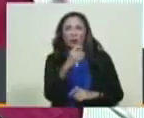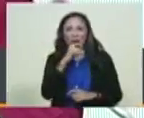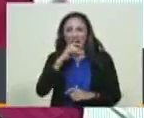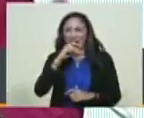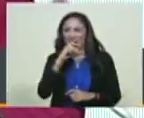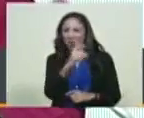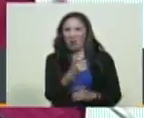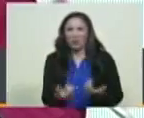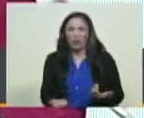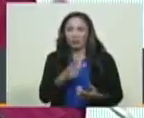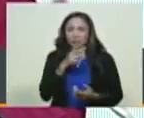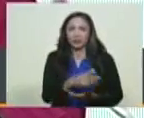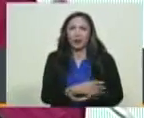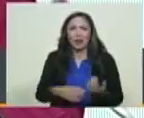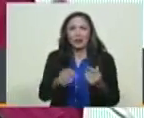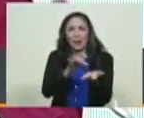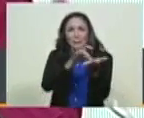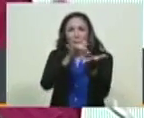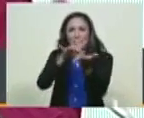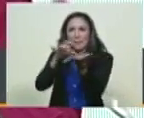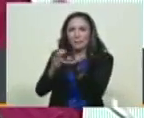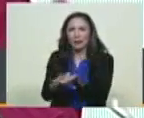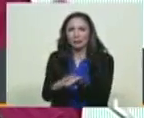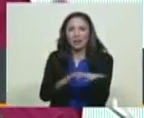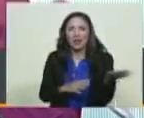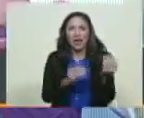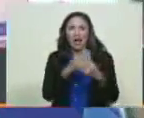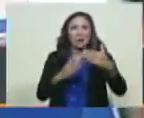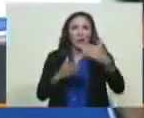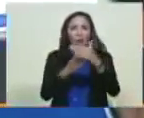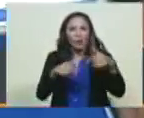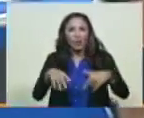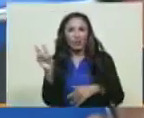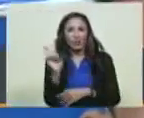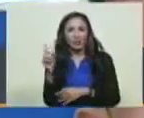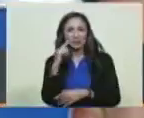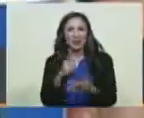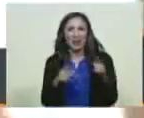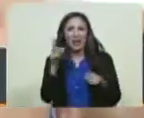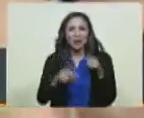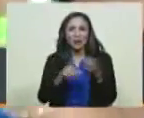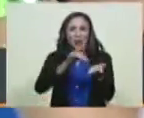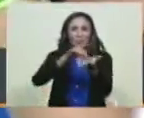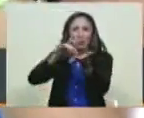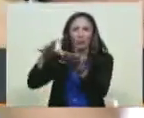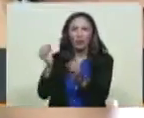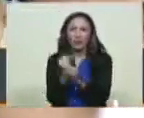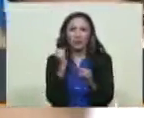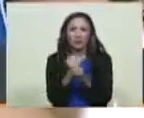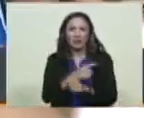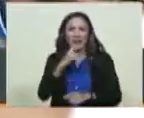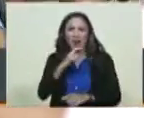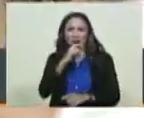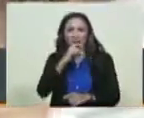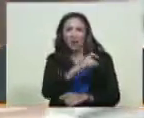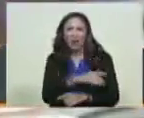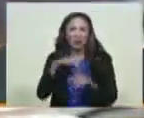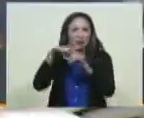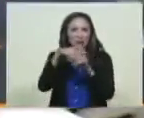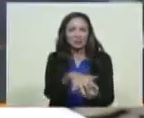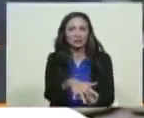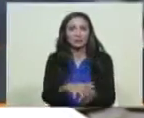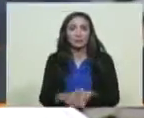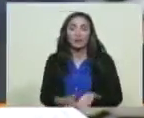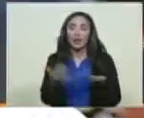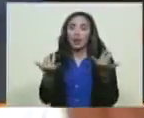de odios de campañas en contra de venezuela y ha llegado